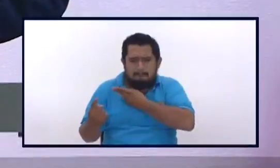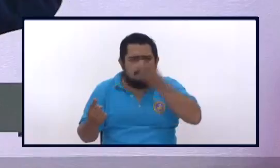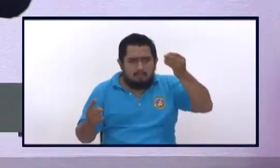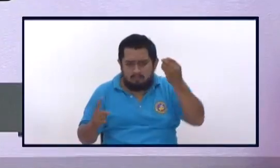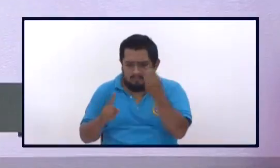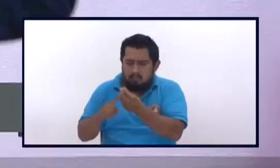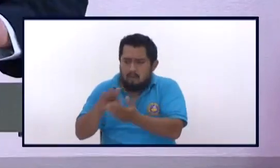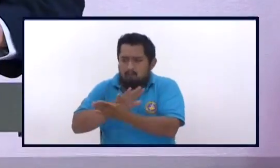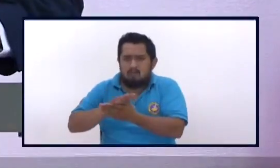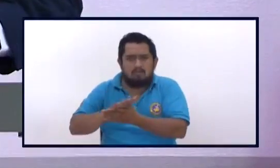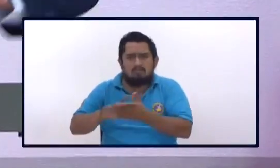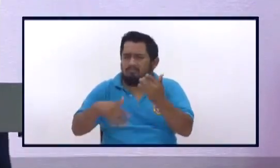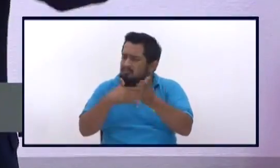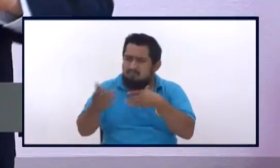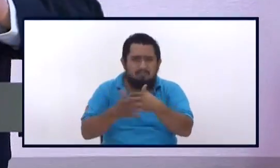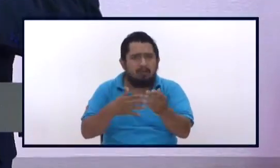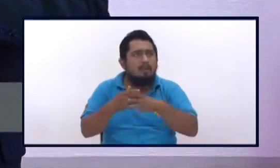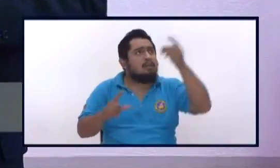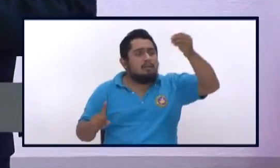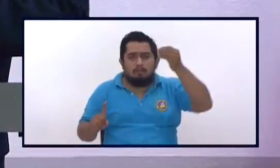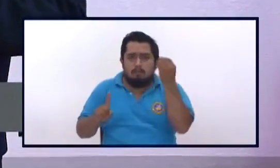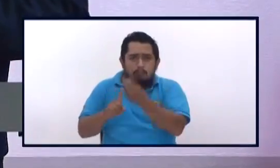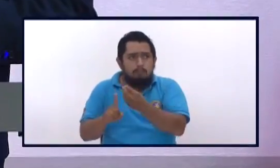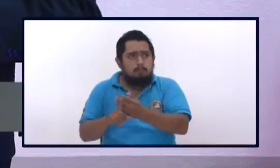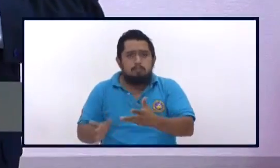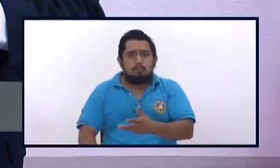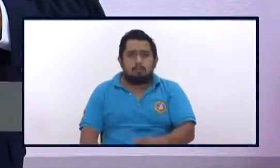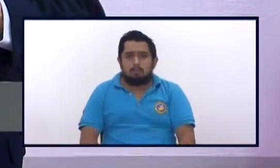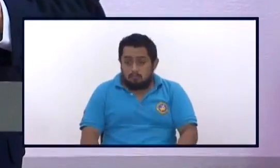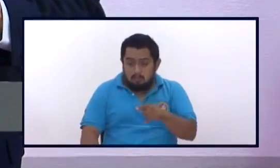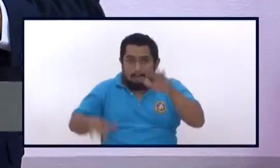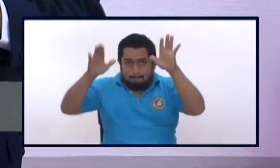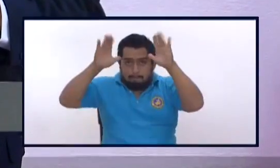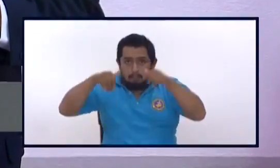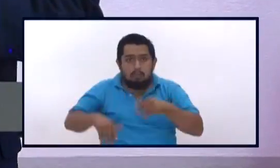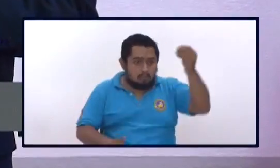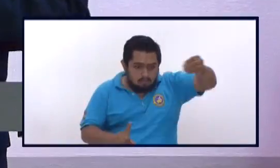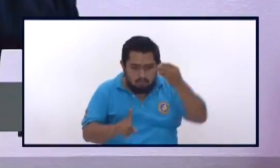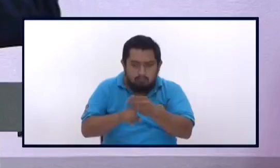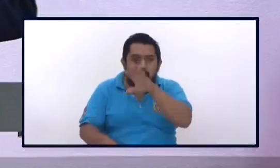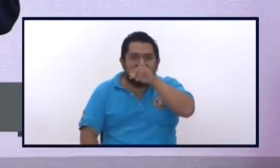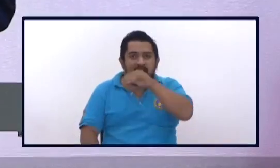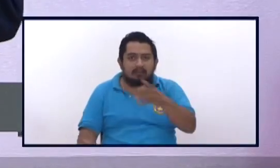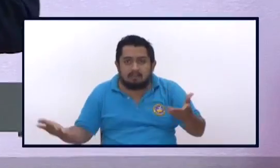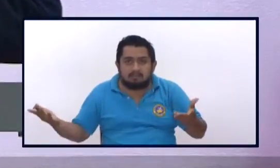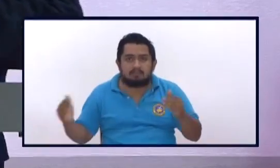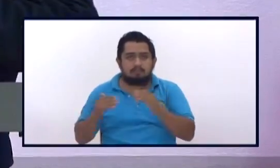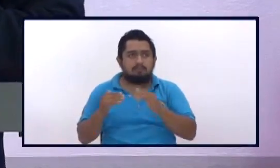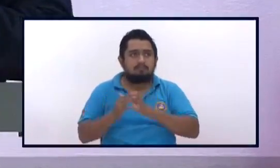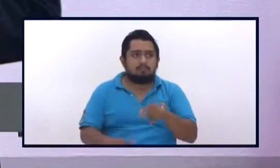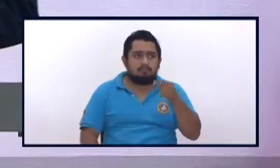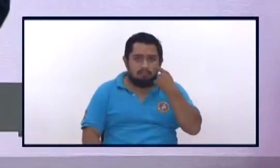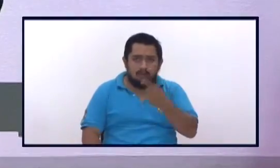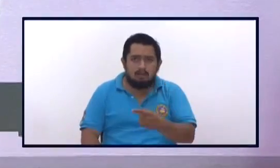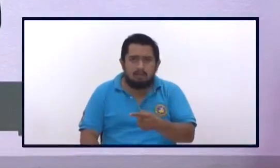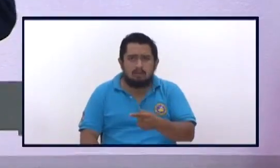pura ocurre que en persona él es así no te acordás que bajó sobre un burro y para reforzar te lo que te estoy diciendo dentro es